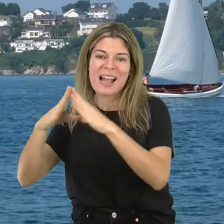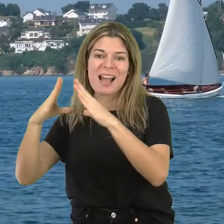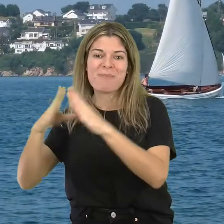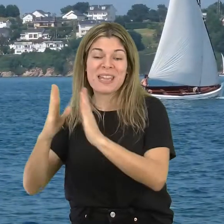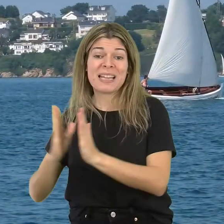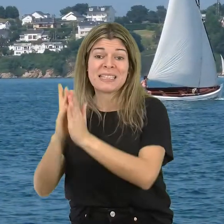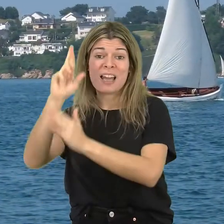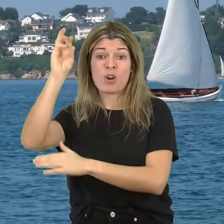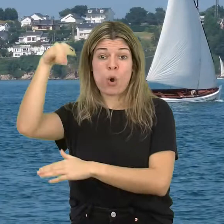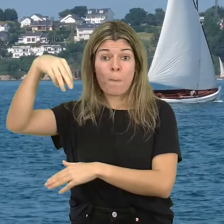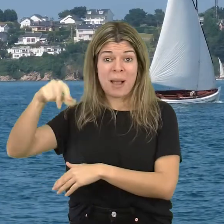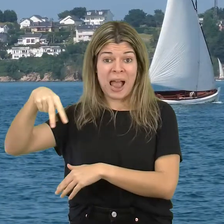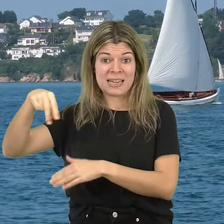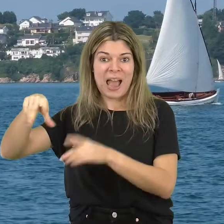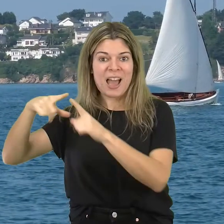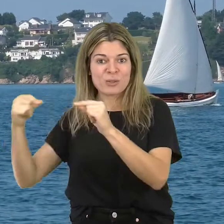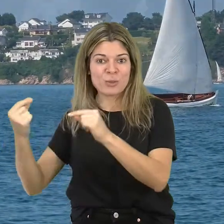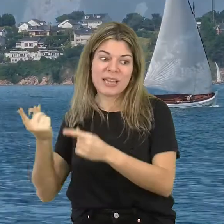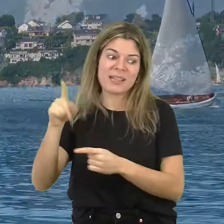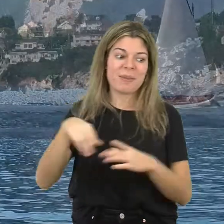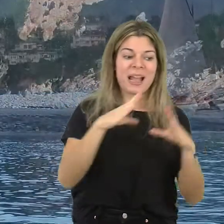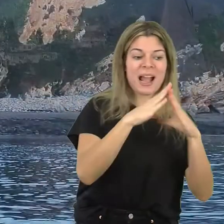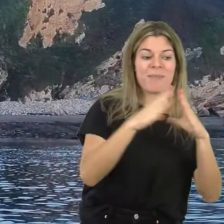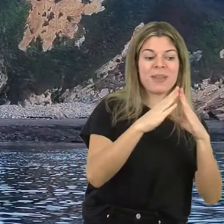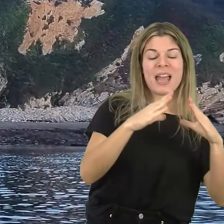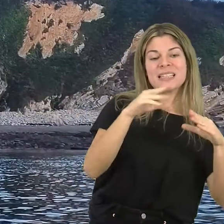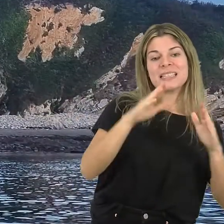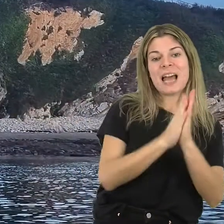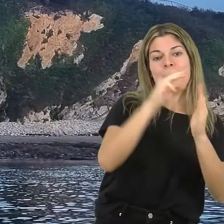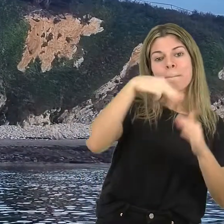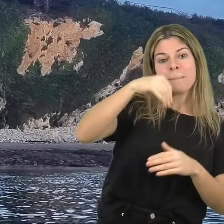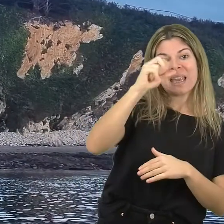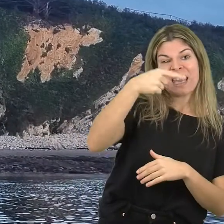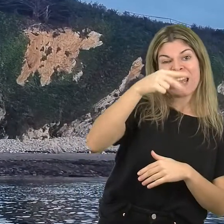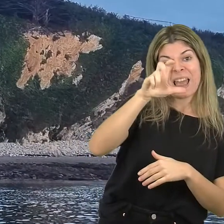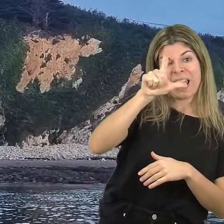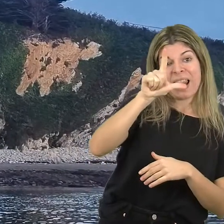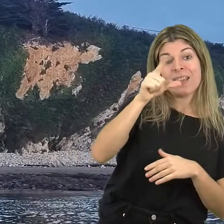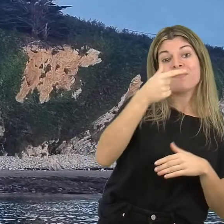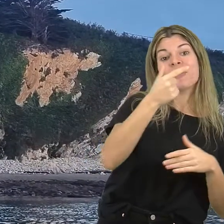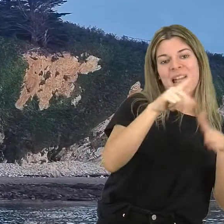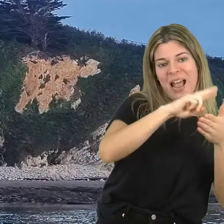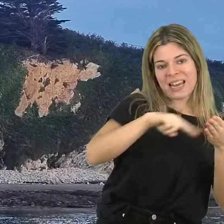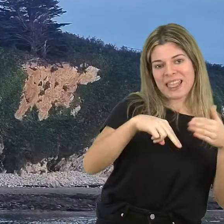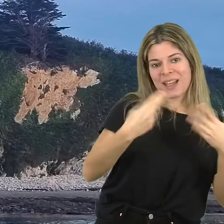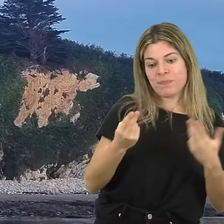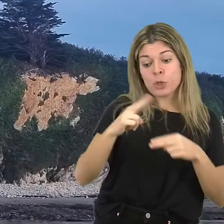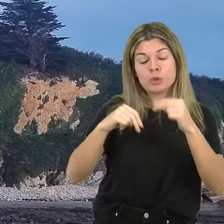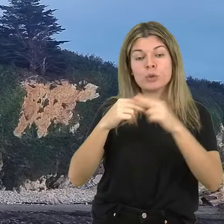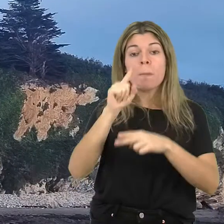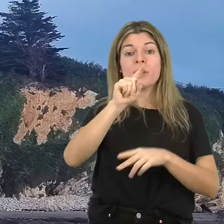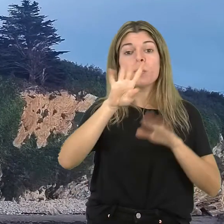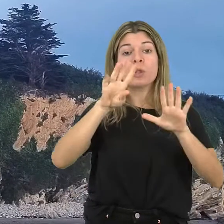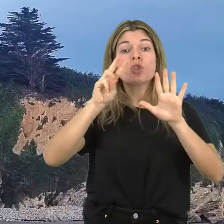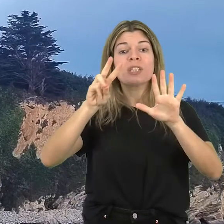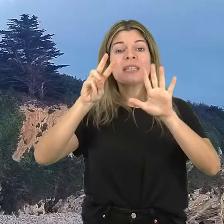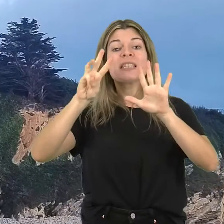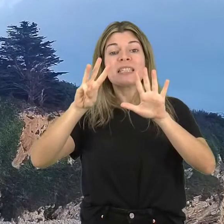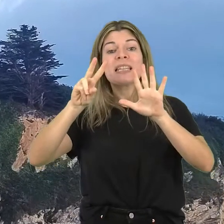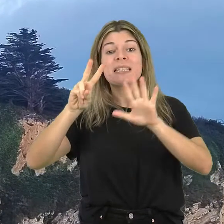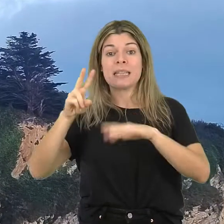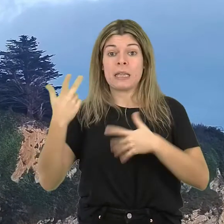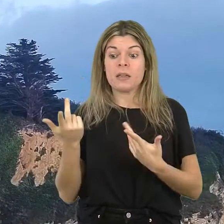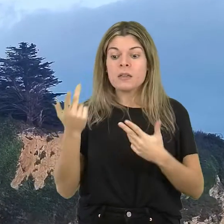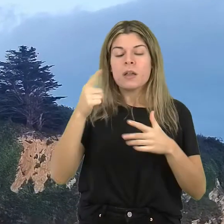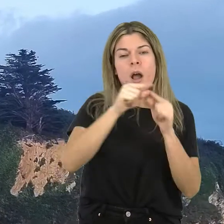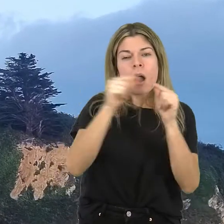Román, en la orilla asturiana, y la Capilla de San Miguel, en la gallega. Fue construido en 1987. Sus 600